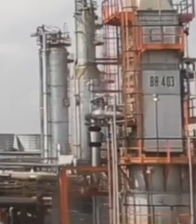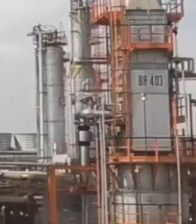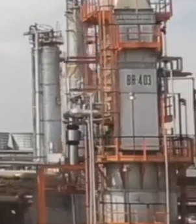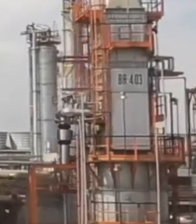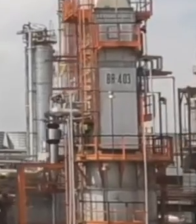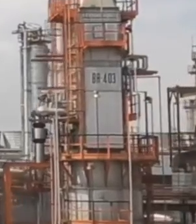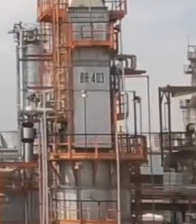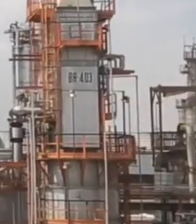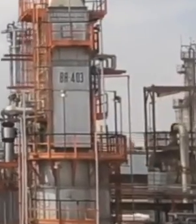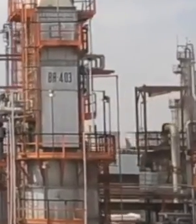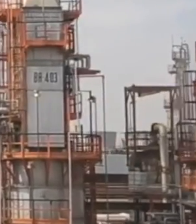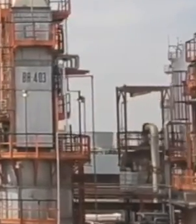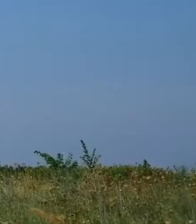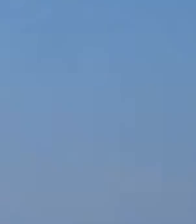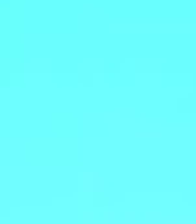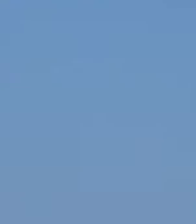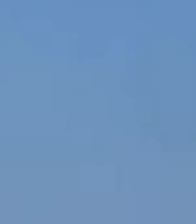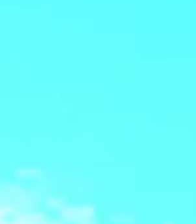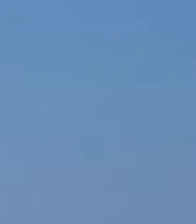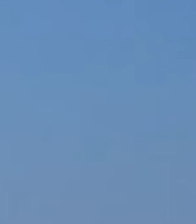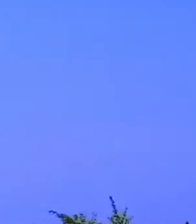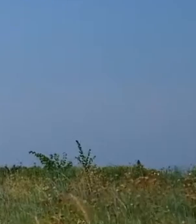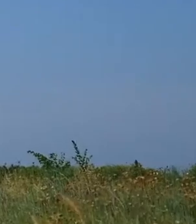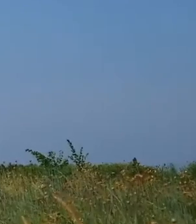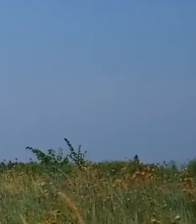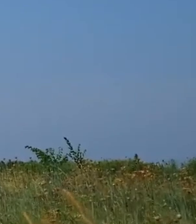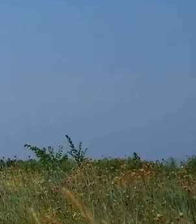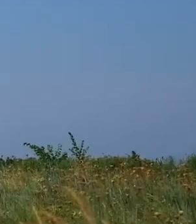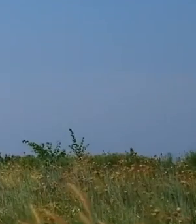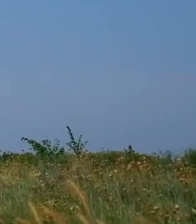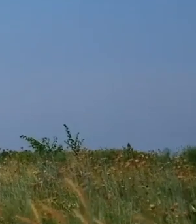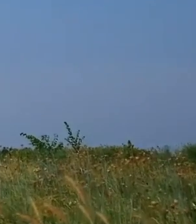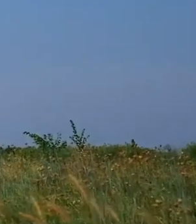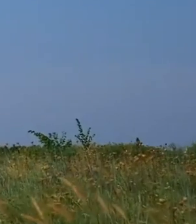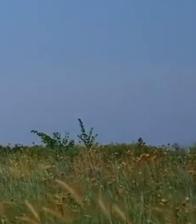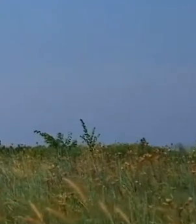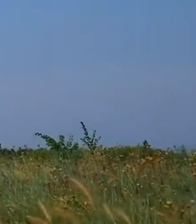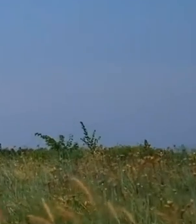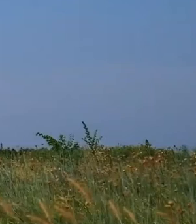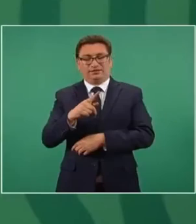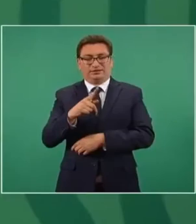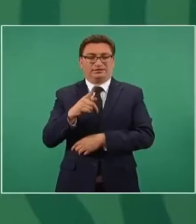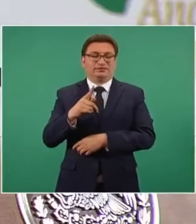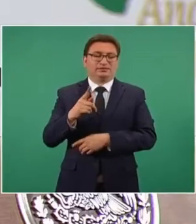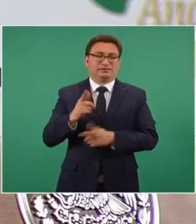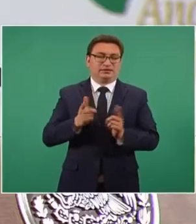Y en vez de hacerse aquí, se hizo en Texas.